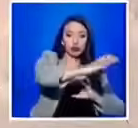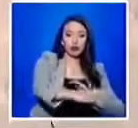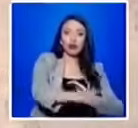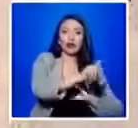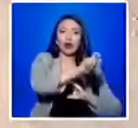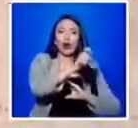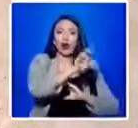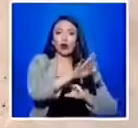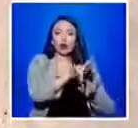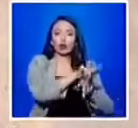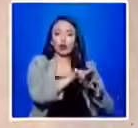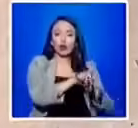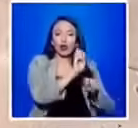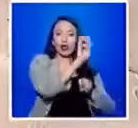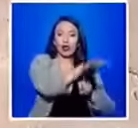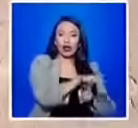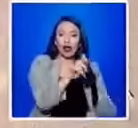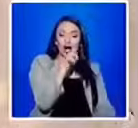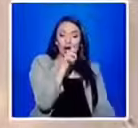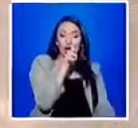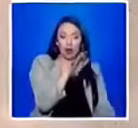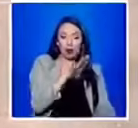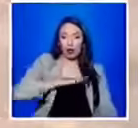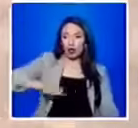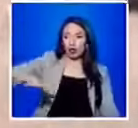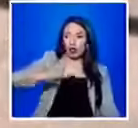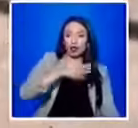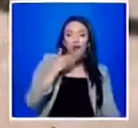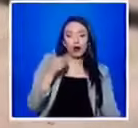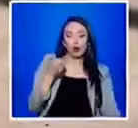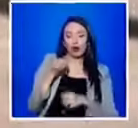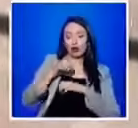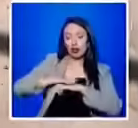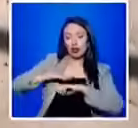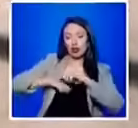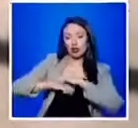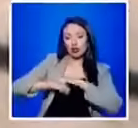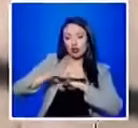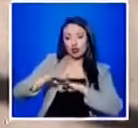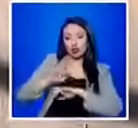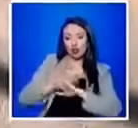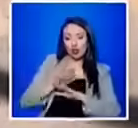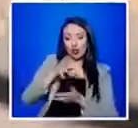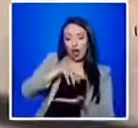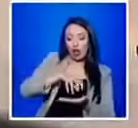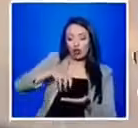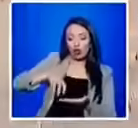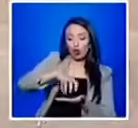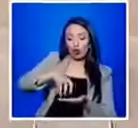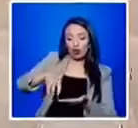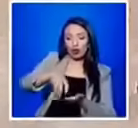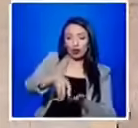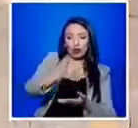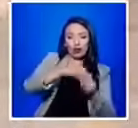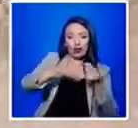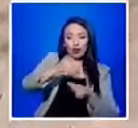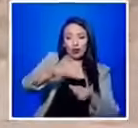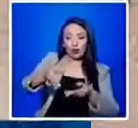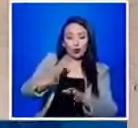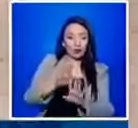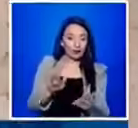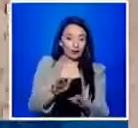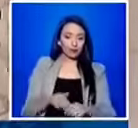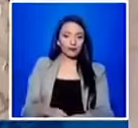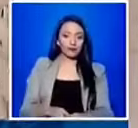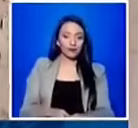revisión, mejorando así la estructura también vial, la reposición del adoquín en su totalidad, la parte que estaba